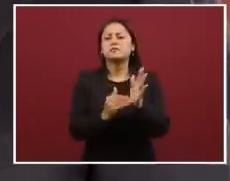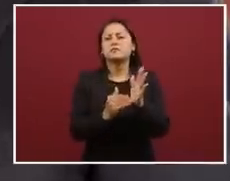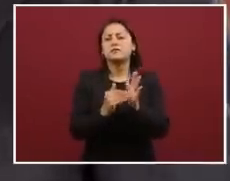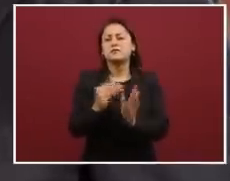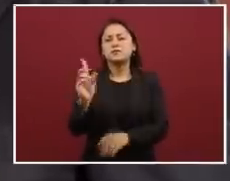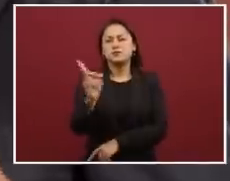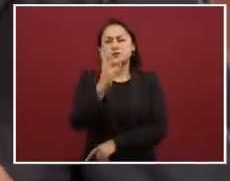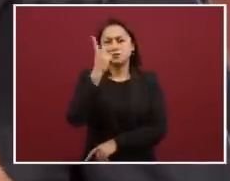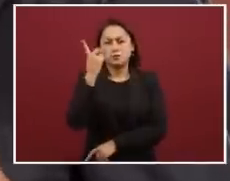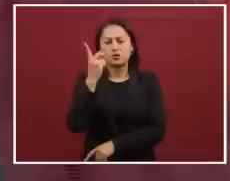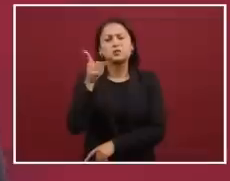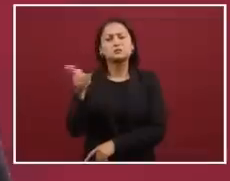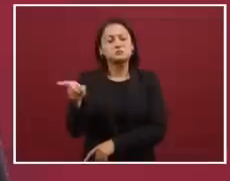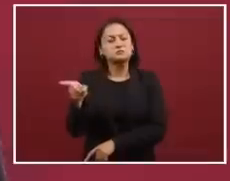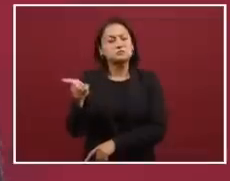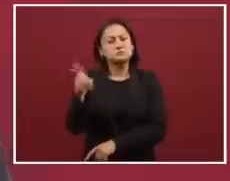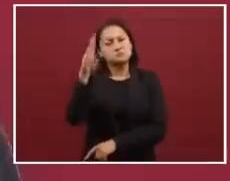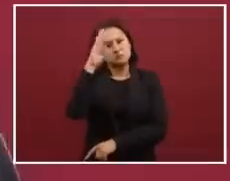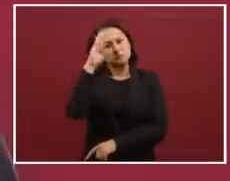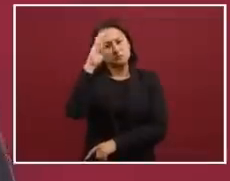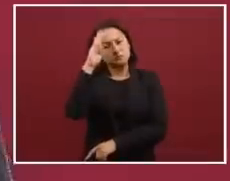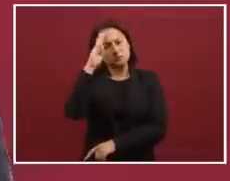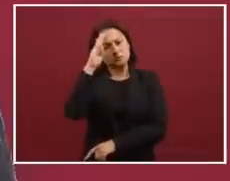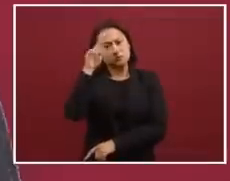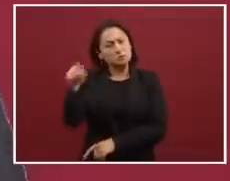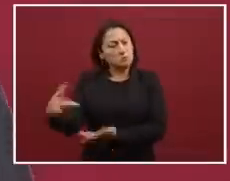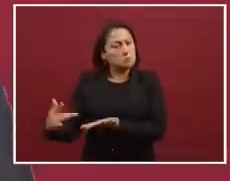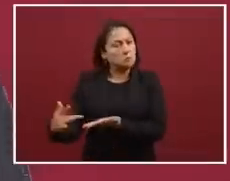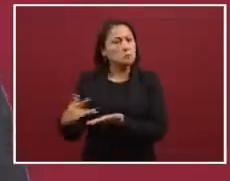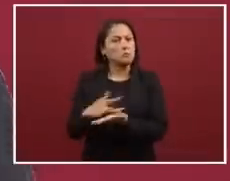Hay mucho apoyo